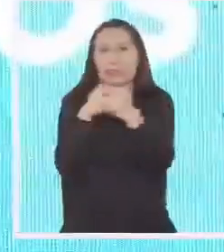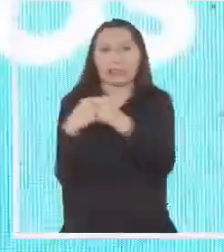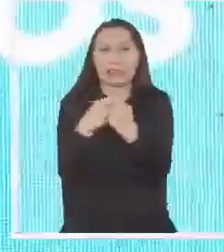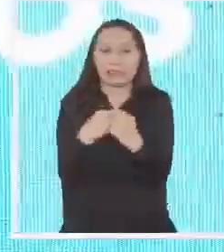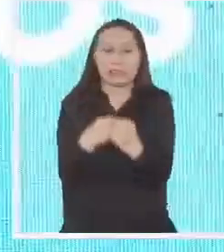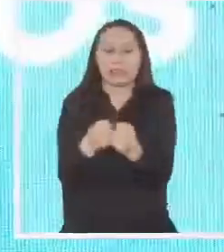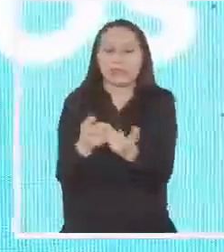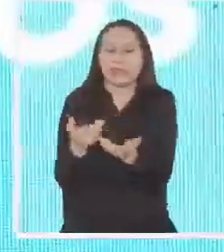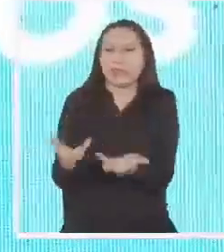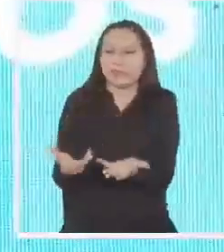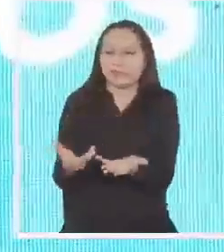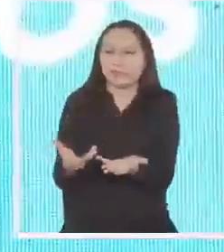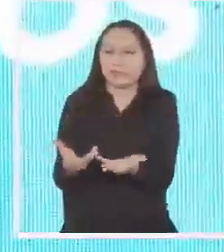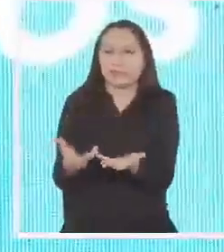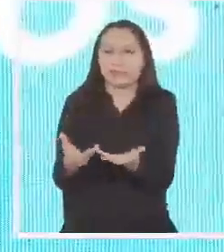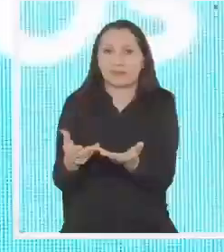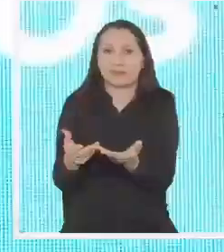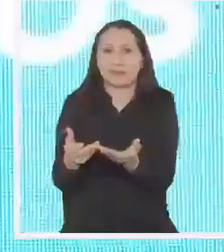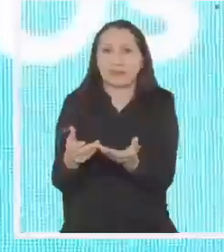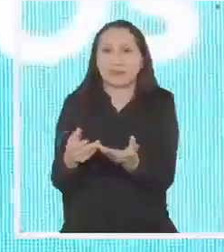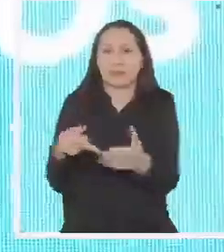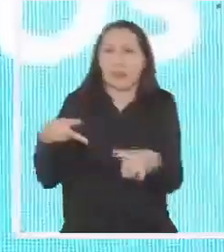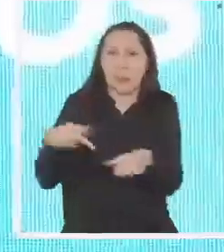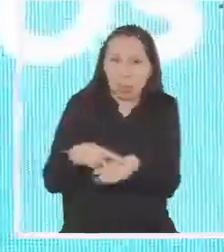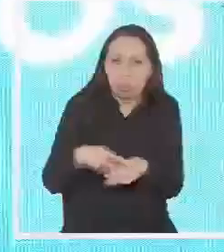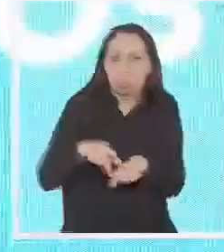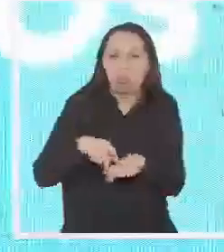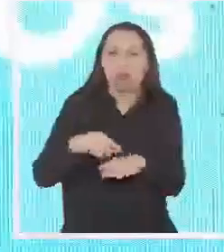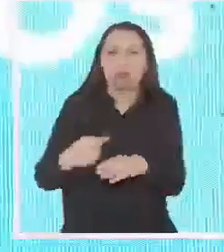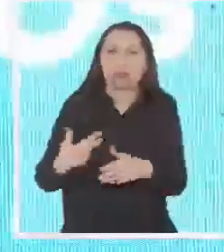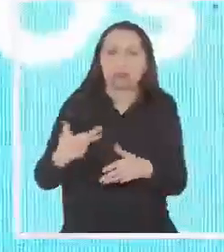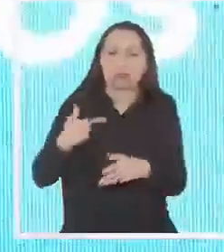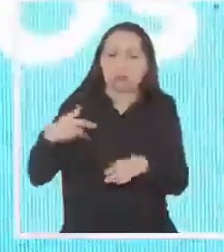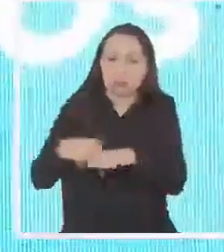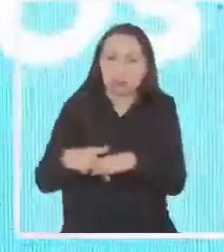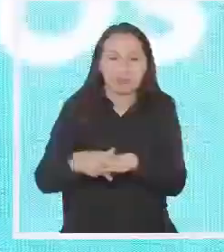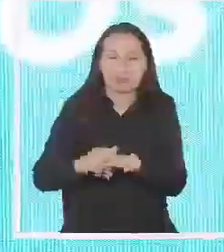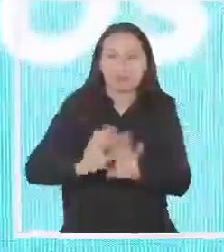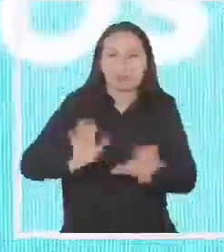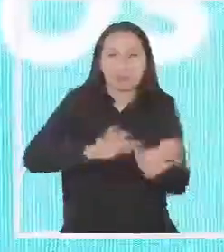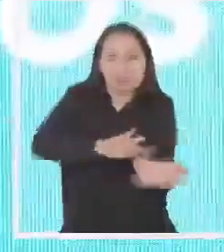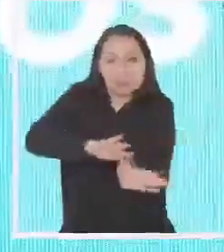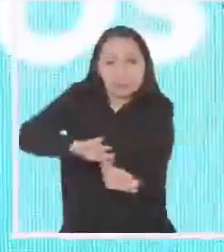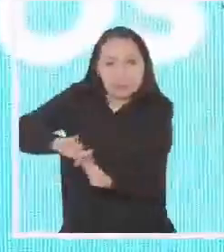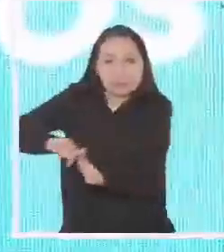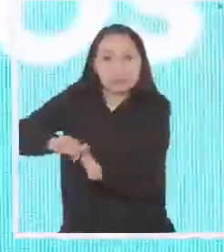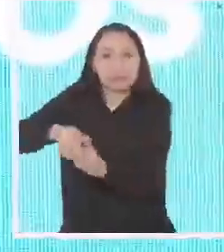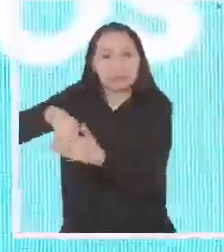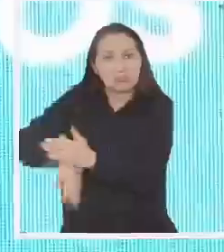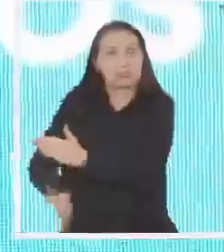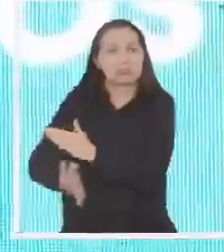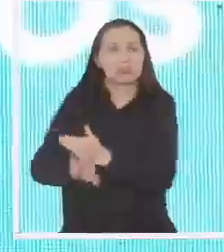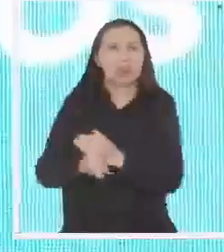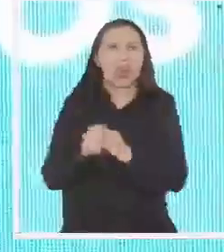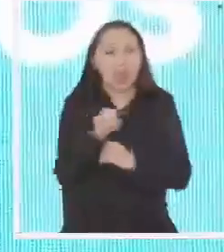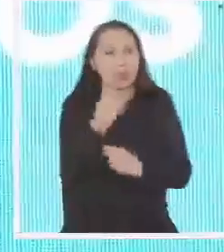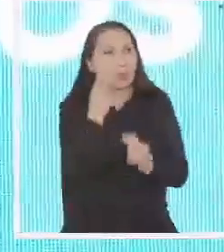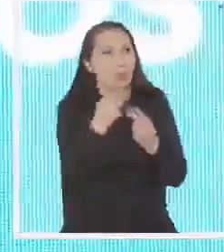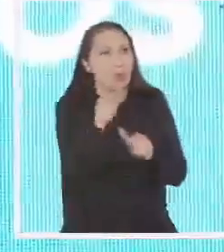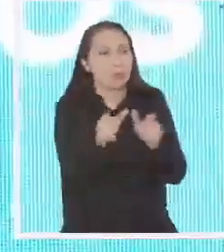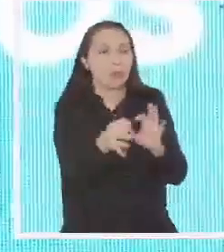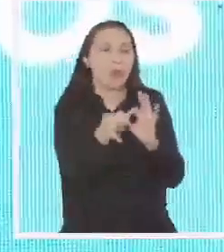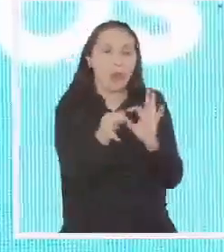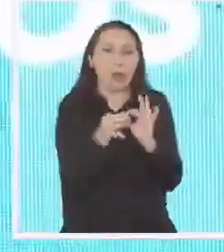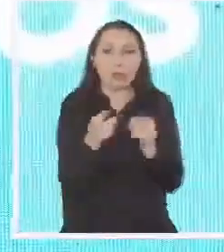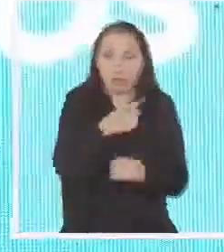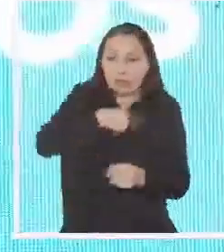toda la zancadilla o las trabas quedan detrás. Y eso finalmente lo agradece la gente, que es por quienes